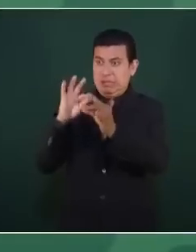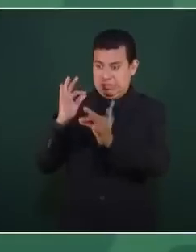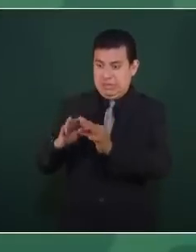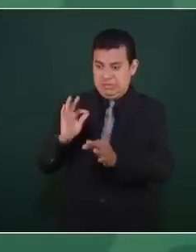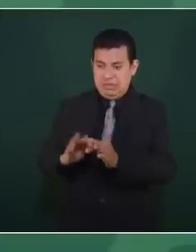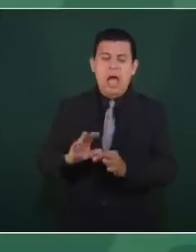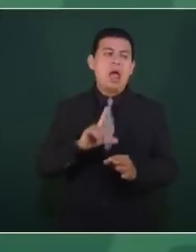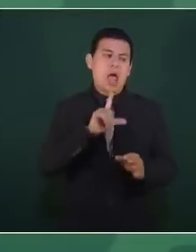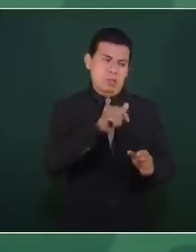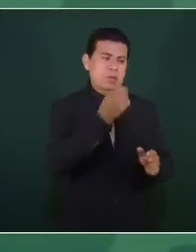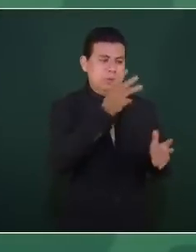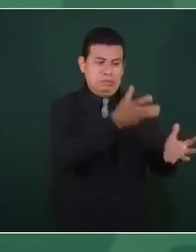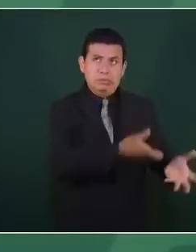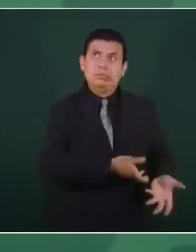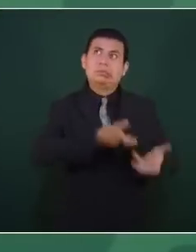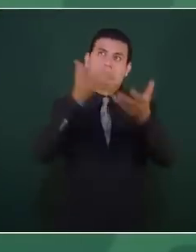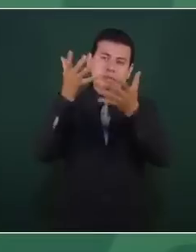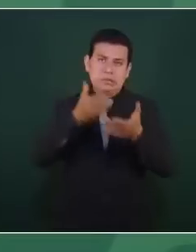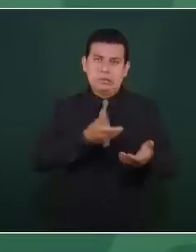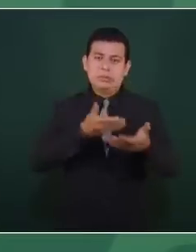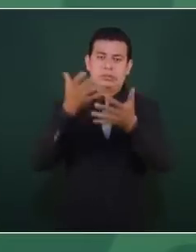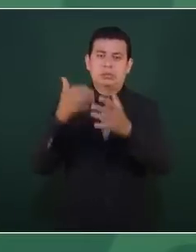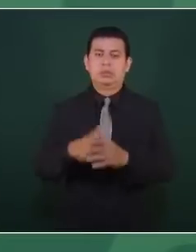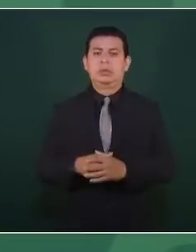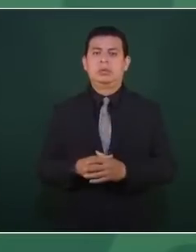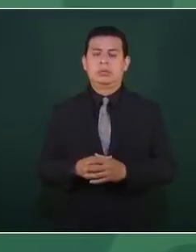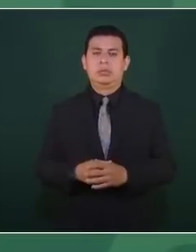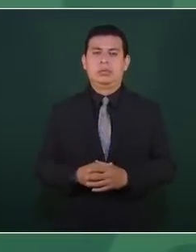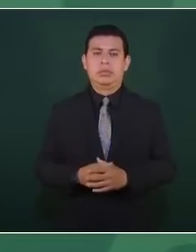en el Puerto Príncipe.